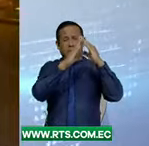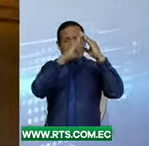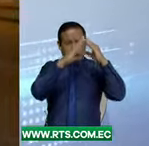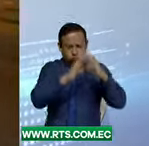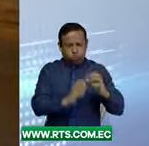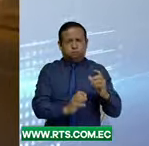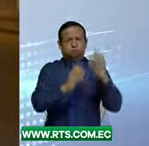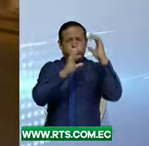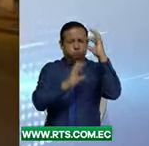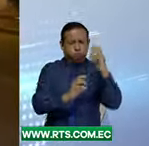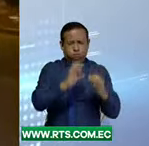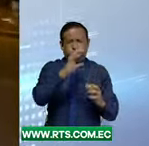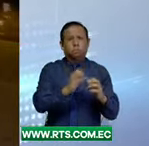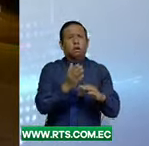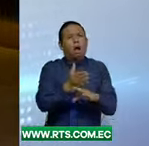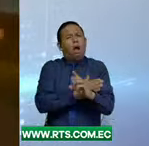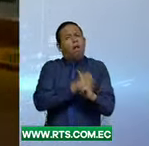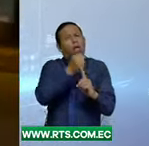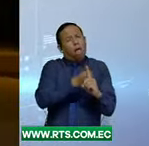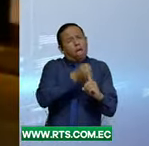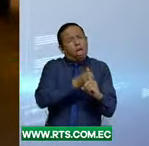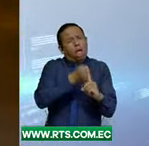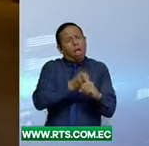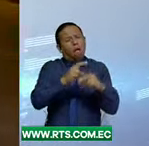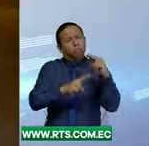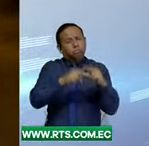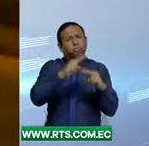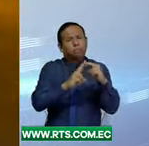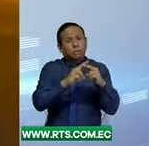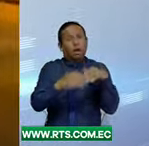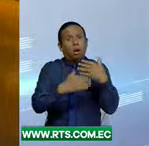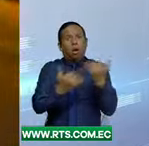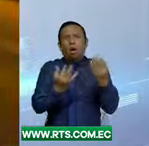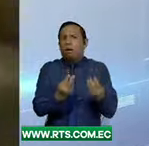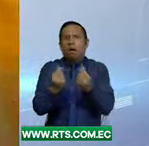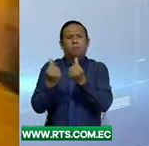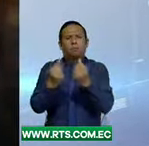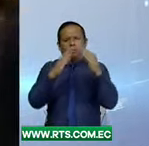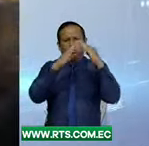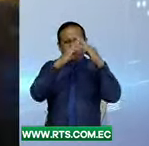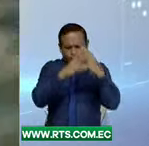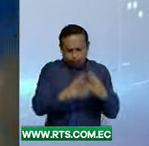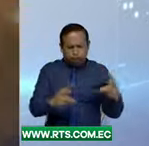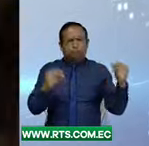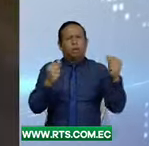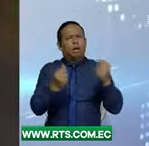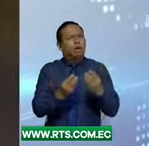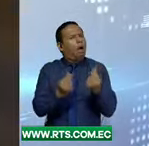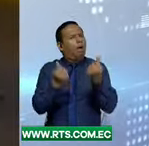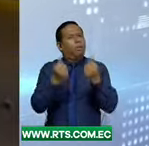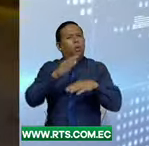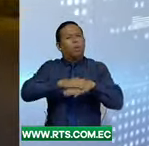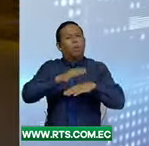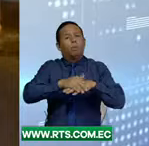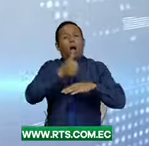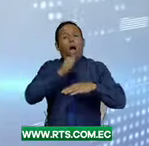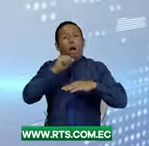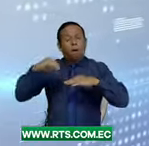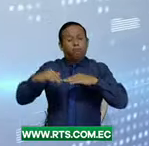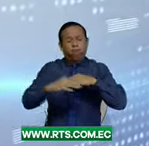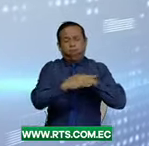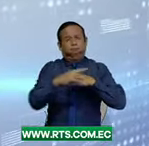El esfuerzo de años se esfumó en cuestión de segundos cuando la casa desapareció arrasada por la corriente. En el